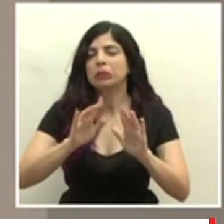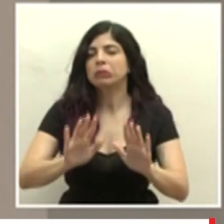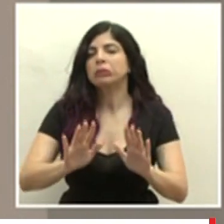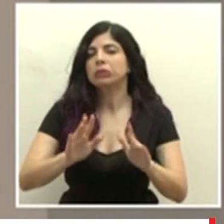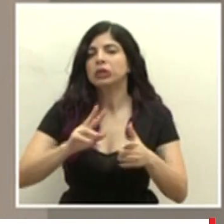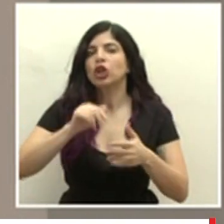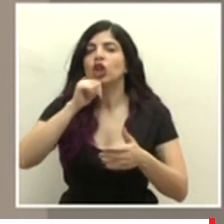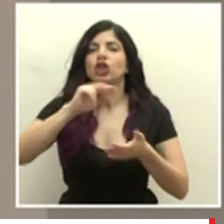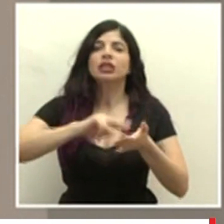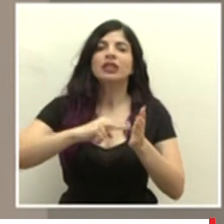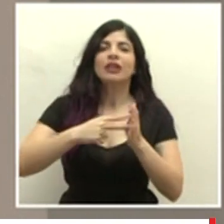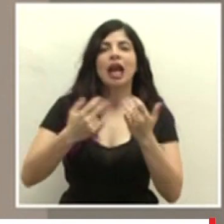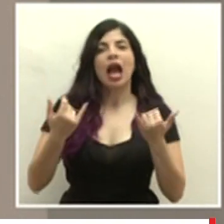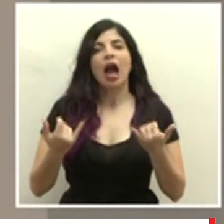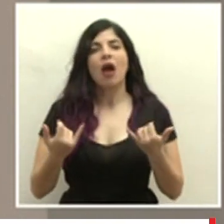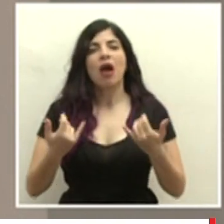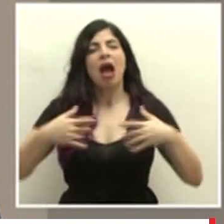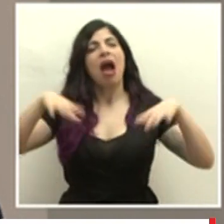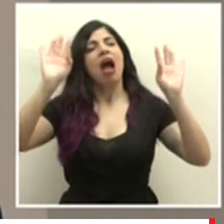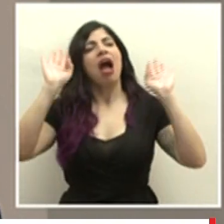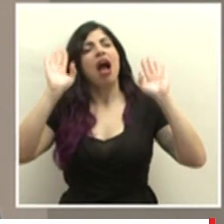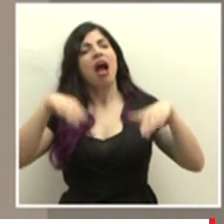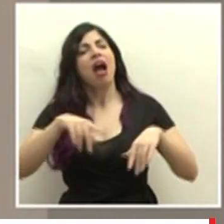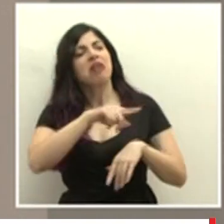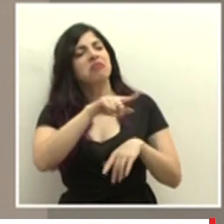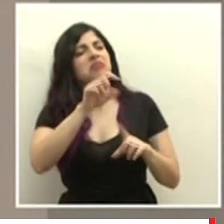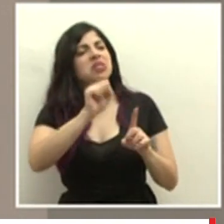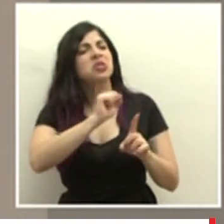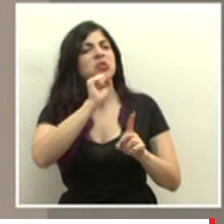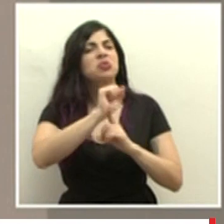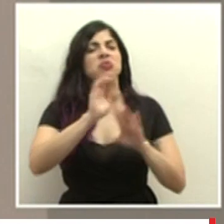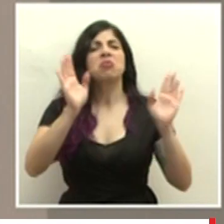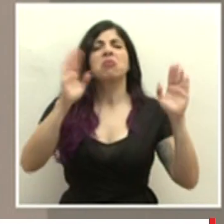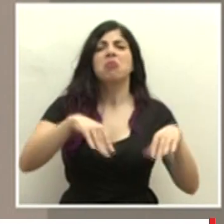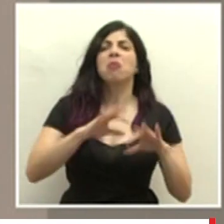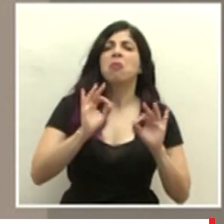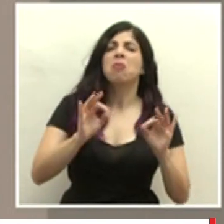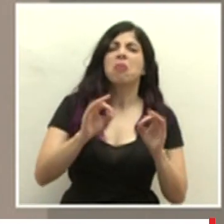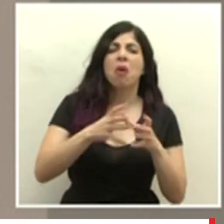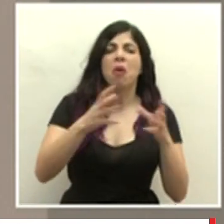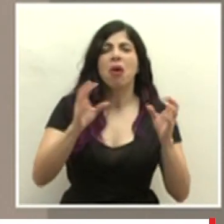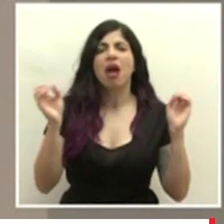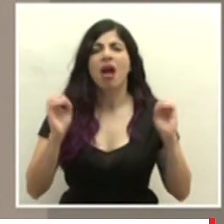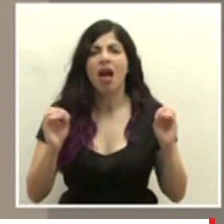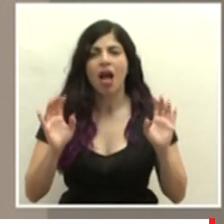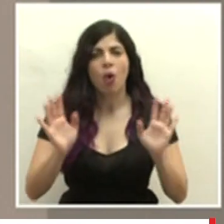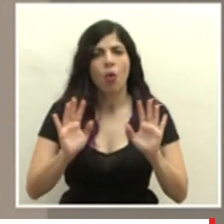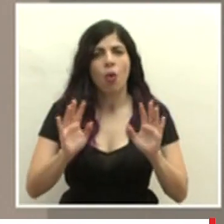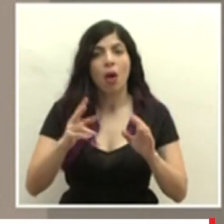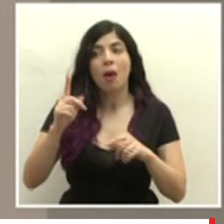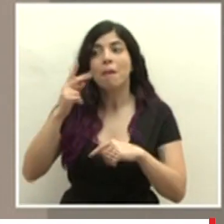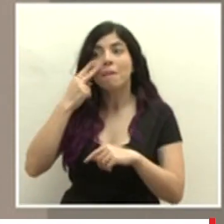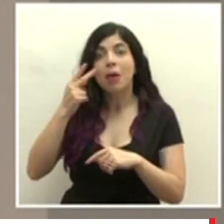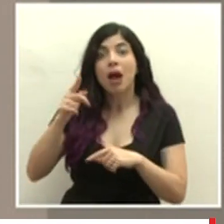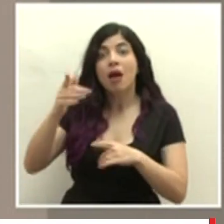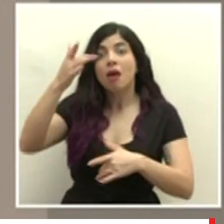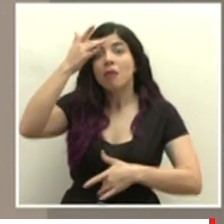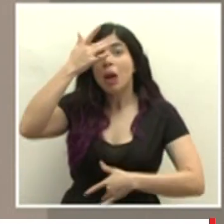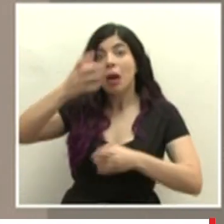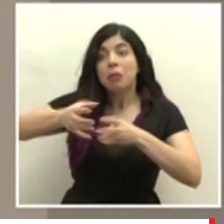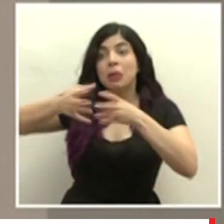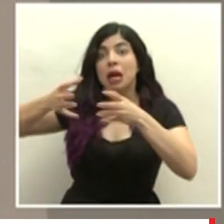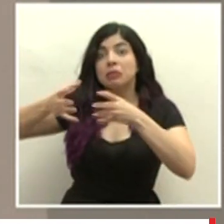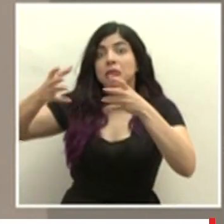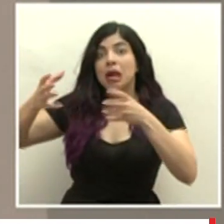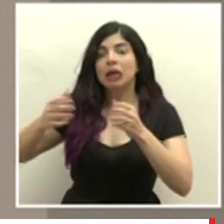podemos ya decir que del todo estamos en una situación en donde no va a haber un aumento de hospitalizaciones. De hecho, que conforme vayan más casos, pues obviamente